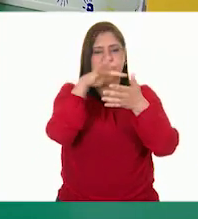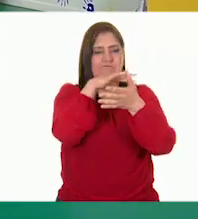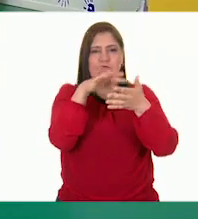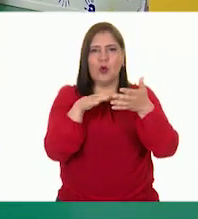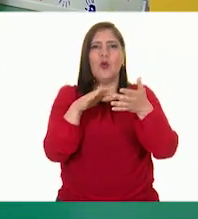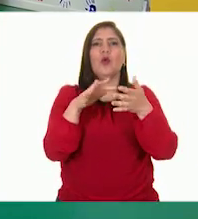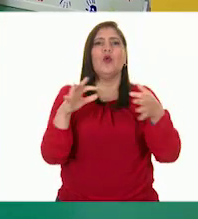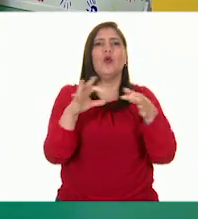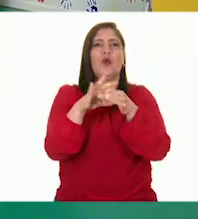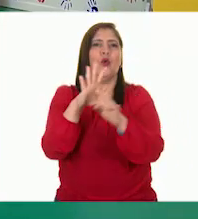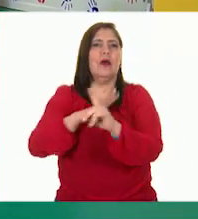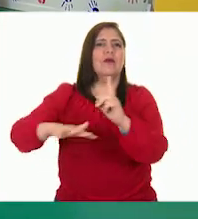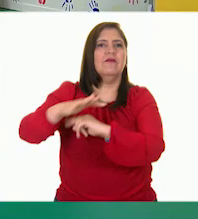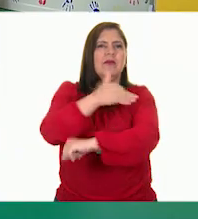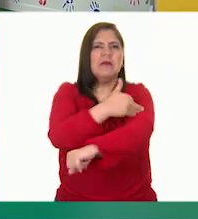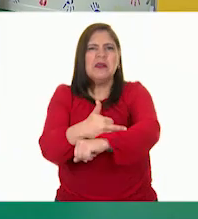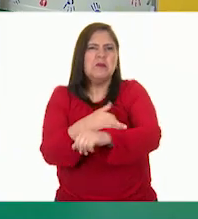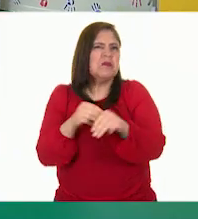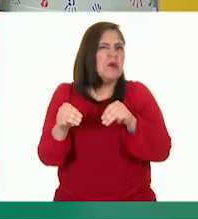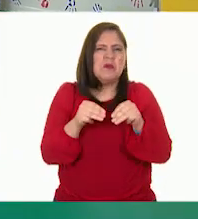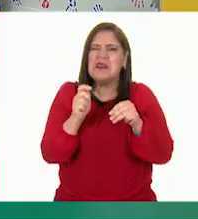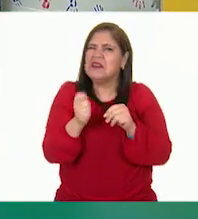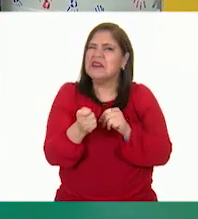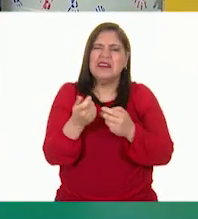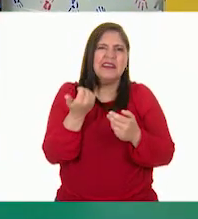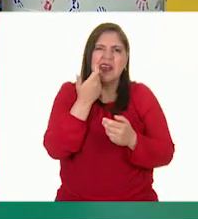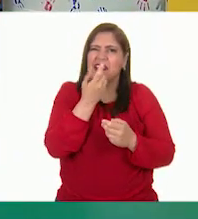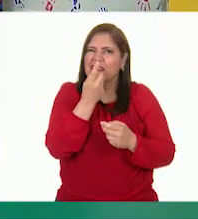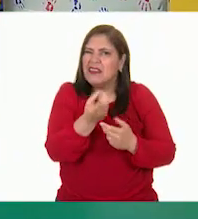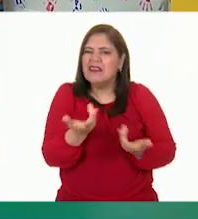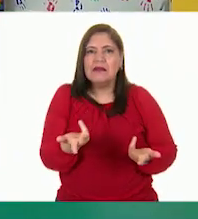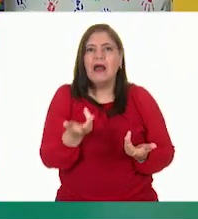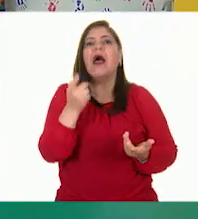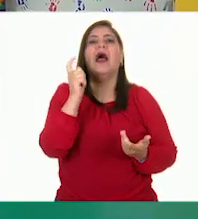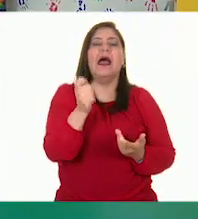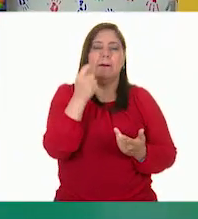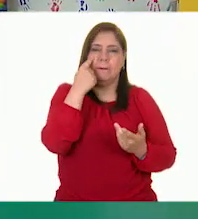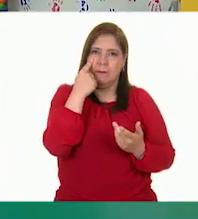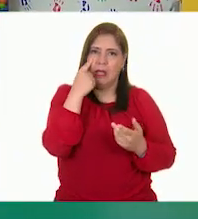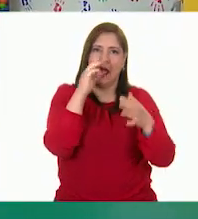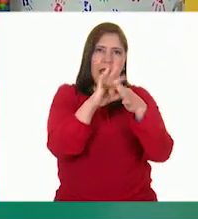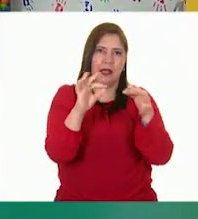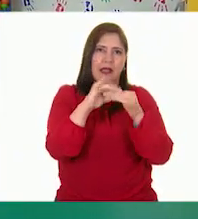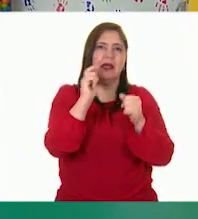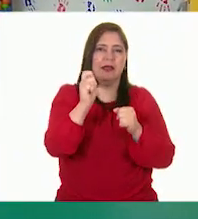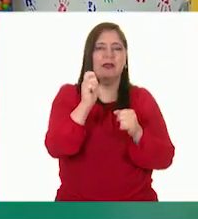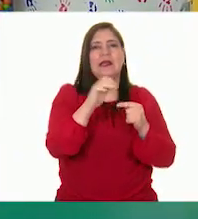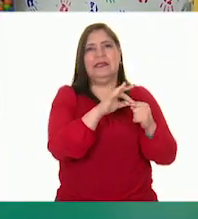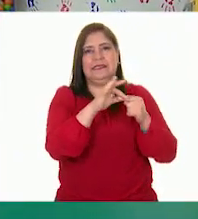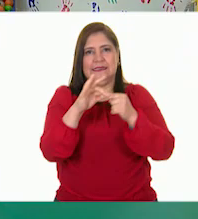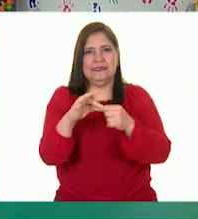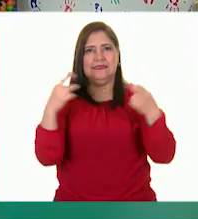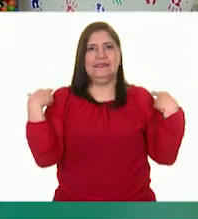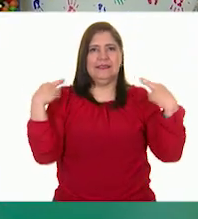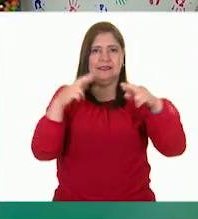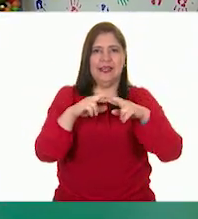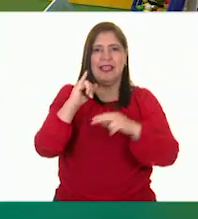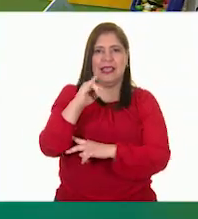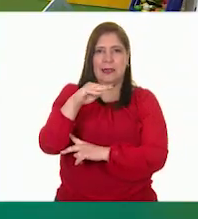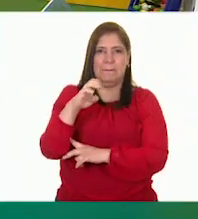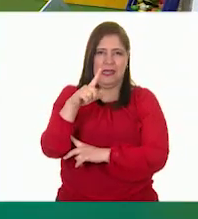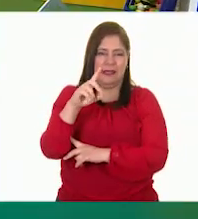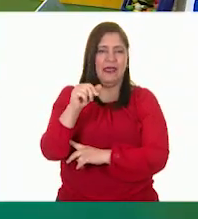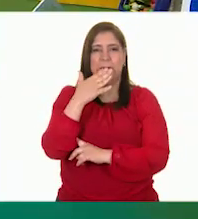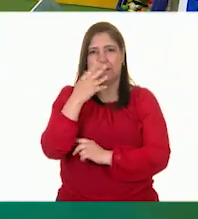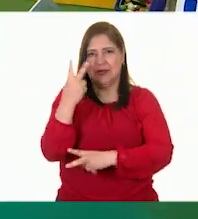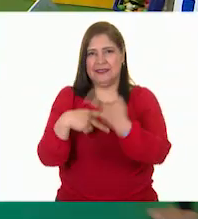en movimiento. ¿Qué significará esto? Vamos a ver. Yo creo que será bueno darle la bienvenida a la maestra Imelda. Hola maestra Imelda,